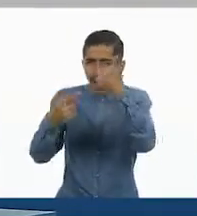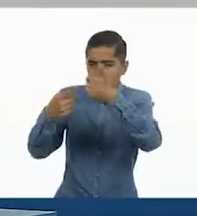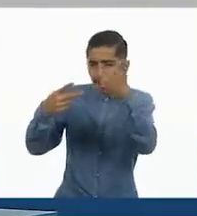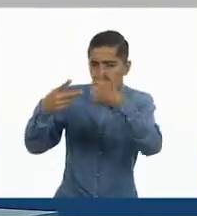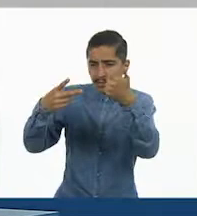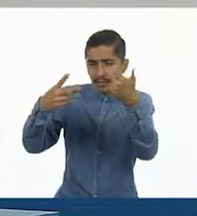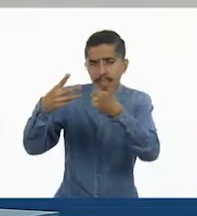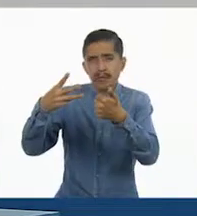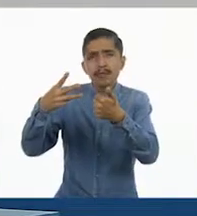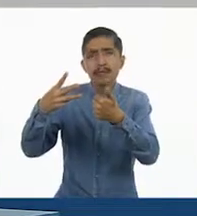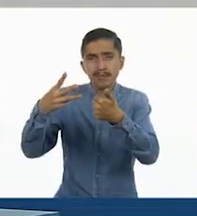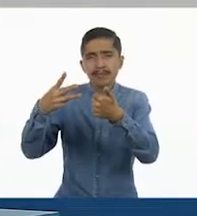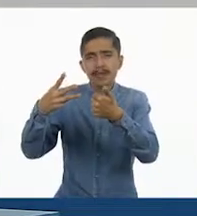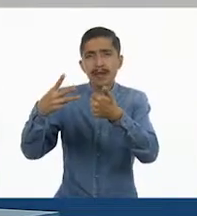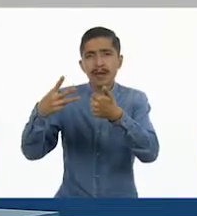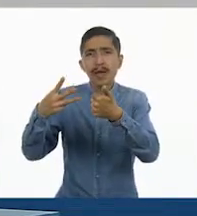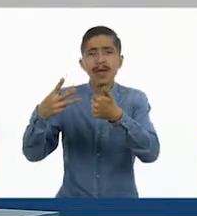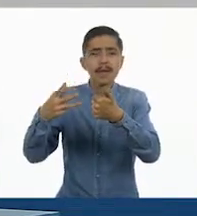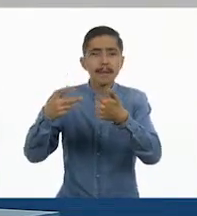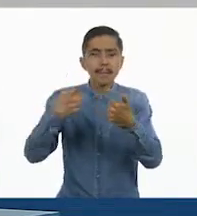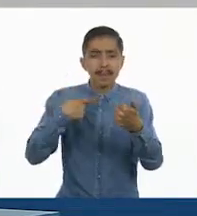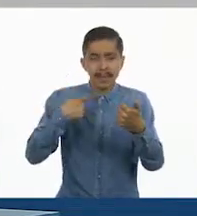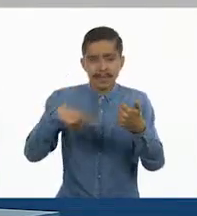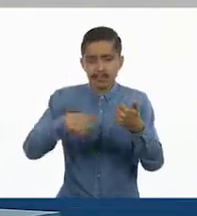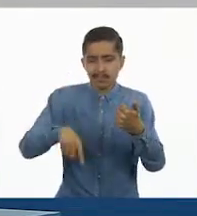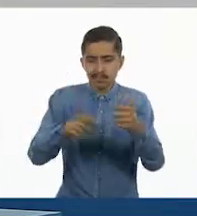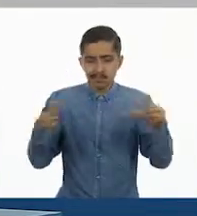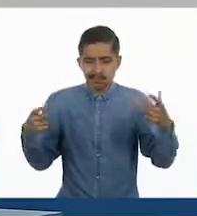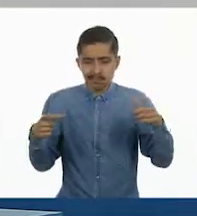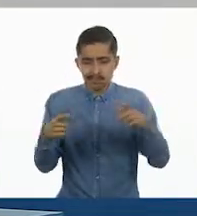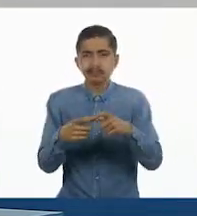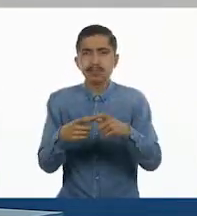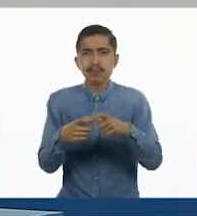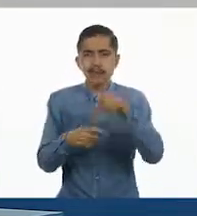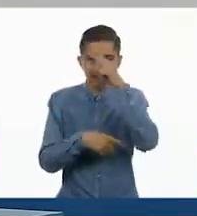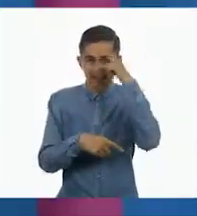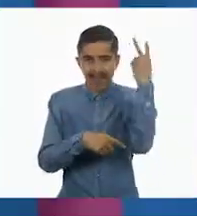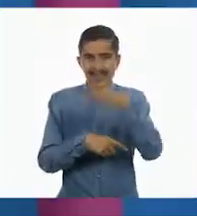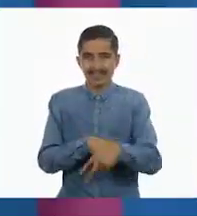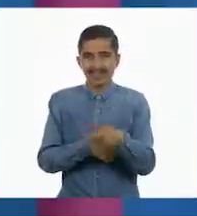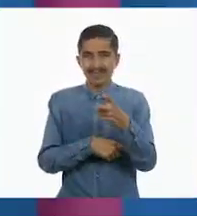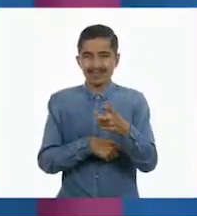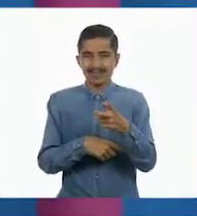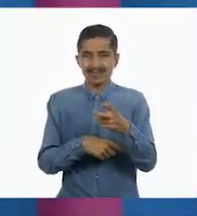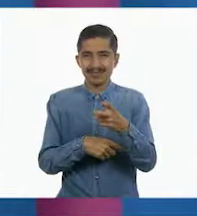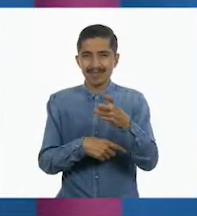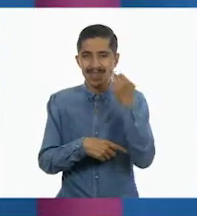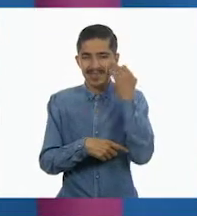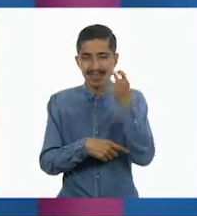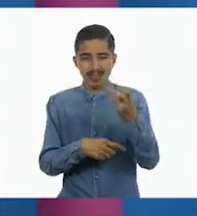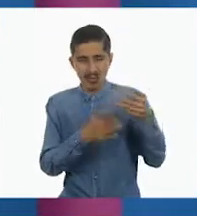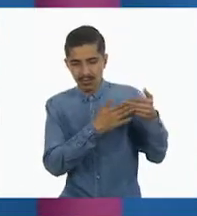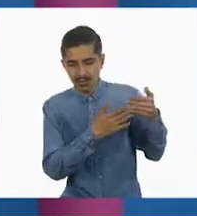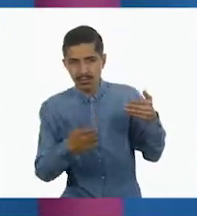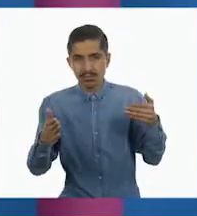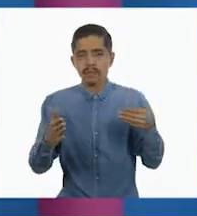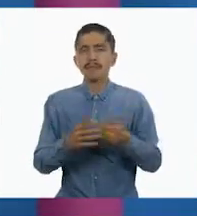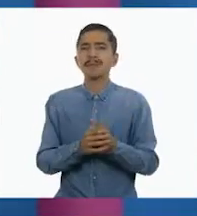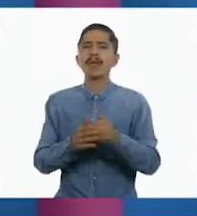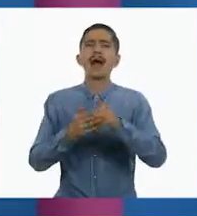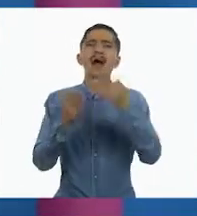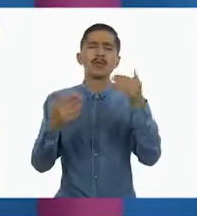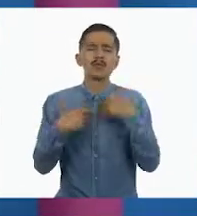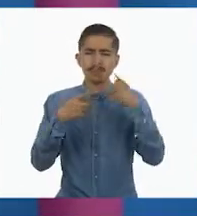estos tres factores en la pérdida de la población que sufrió México en ese periodo. Muy bien, pero ahora tengo otras